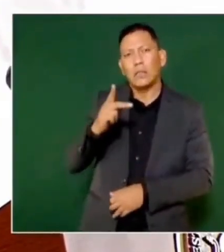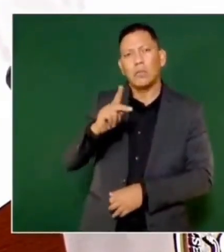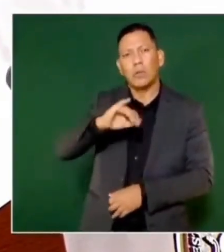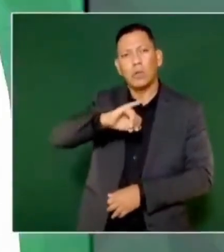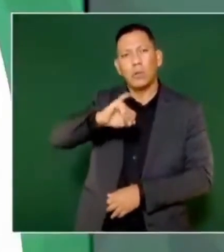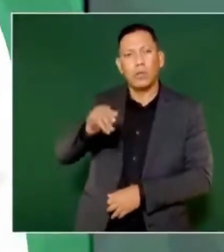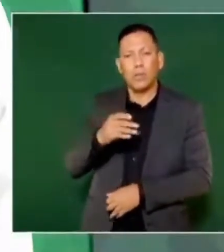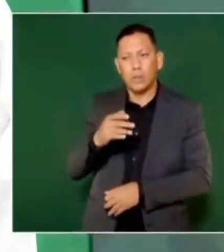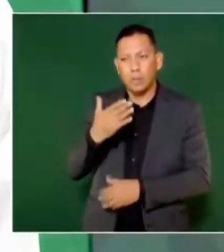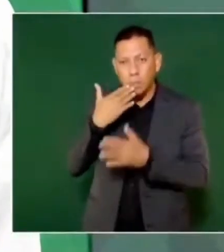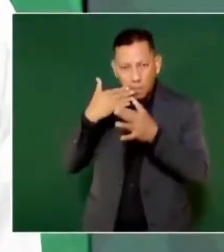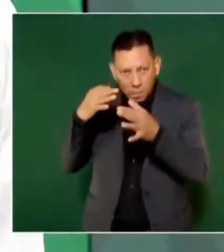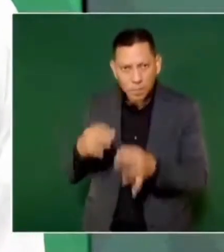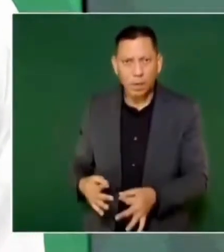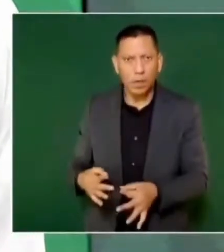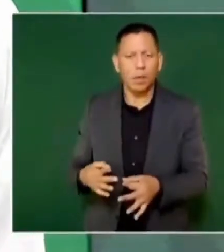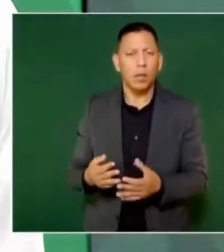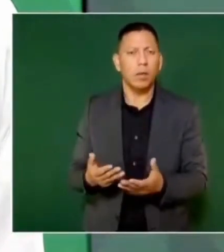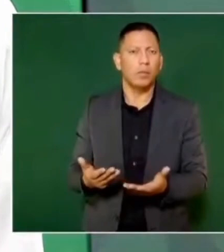¿Cómo se le hace